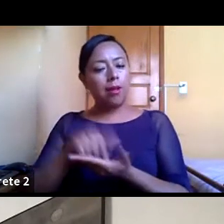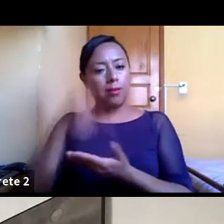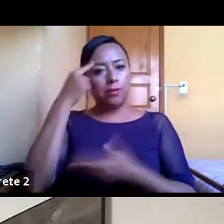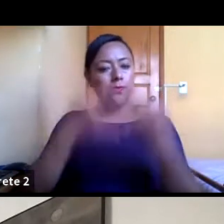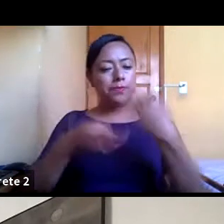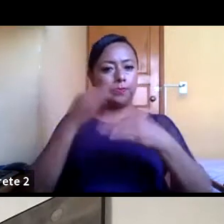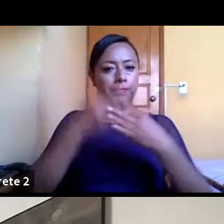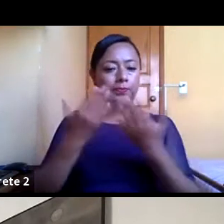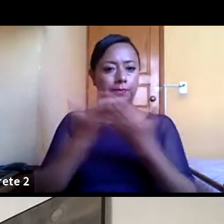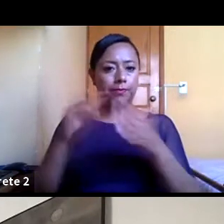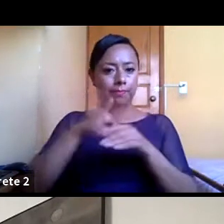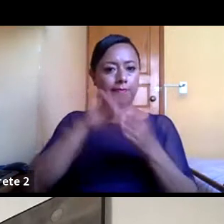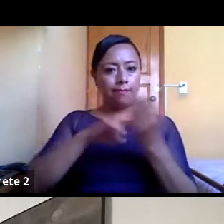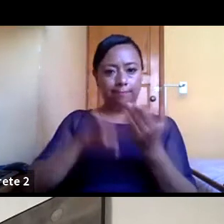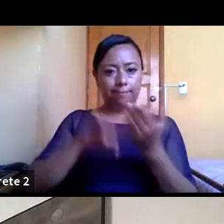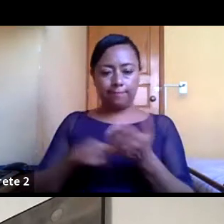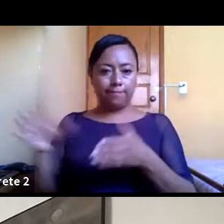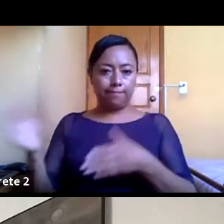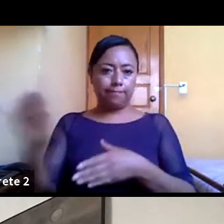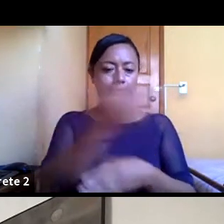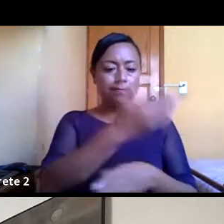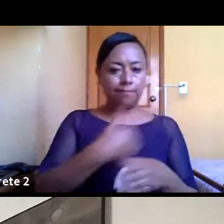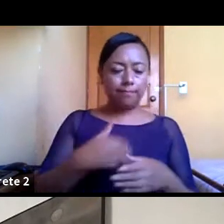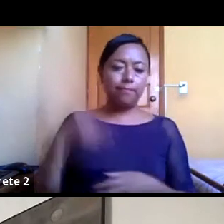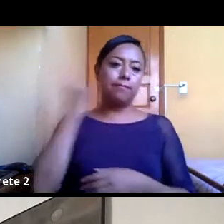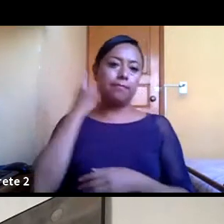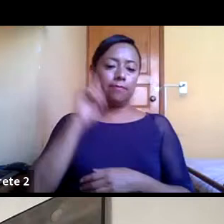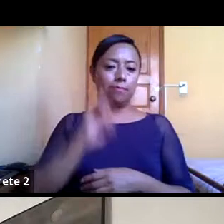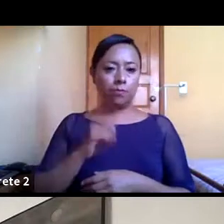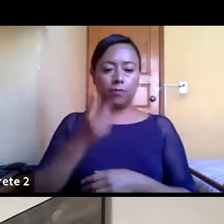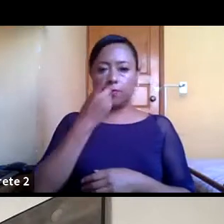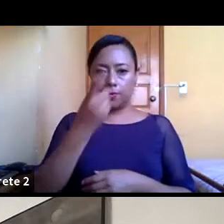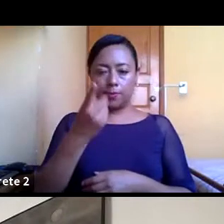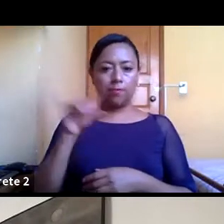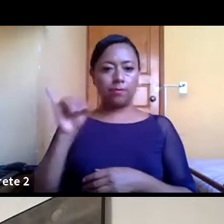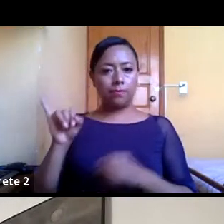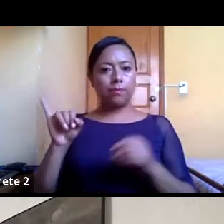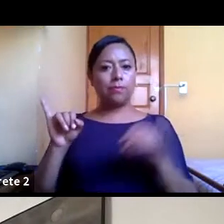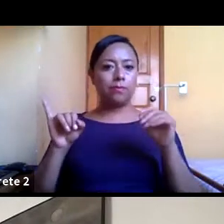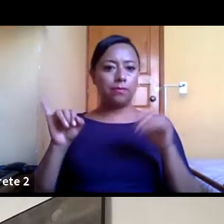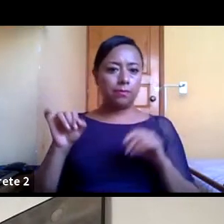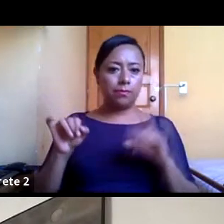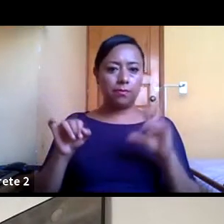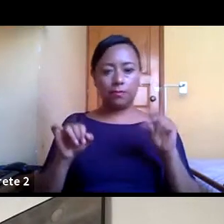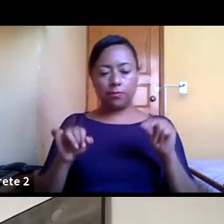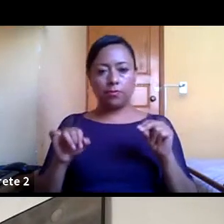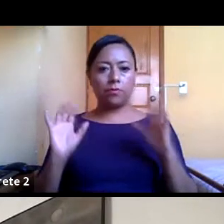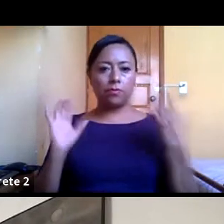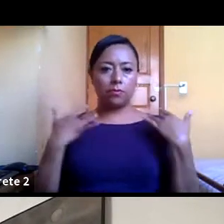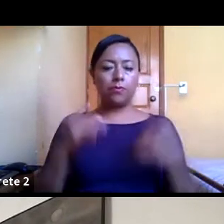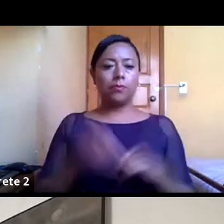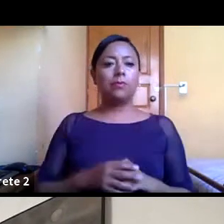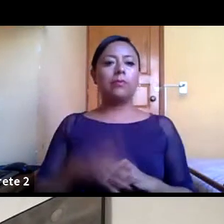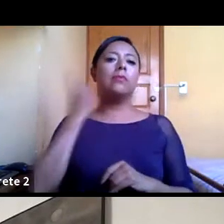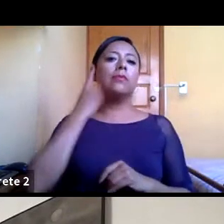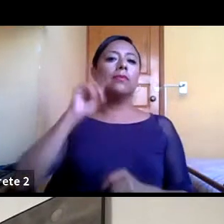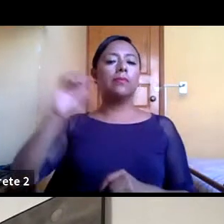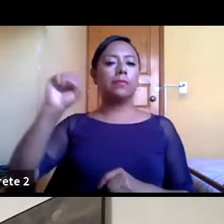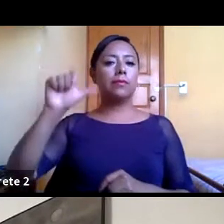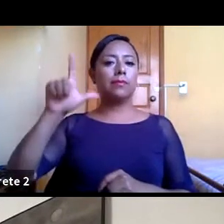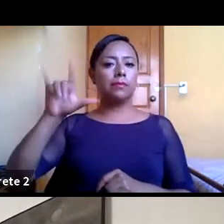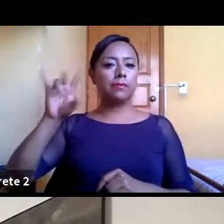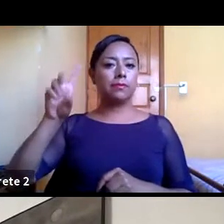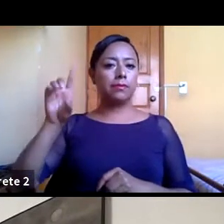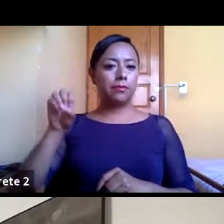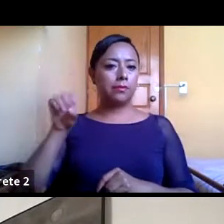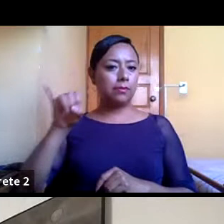de los asuntos mencionados. Solicito a las diputadas sirvan a manifestar el sentido de su voto. Diputada María Gabriela Salido Magos. Gabriela Salido, a